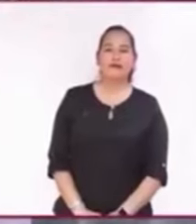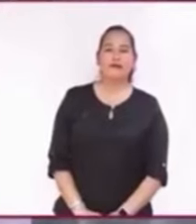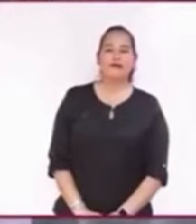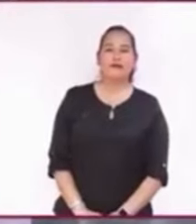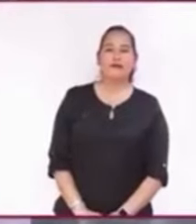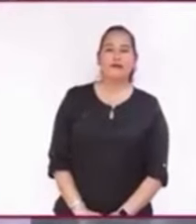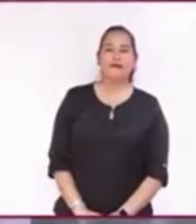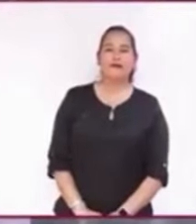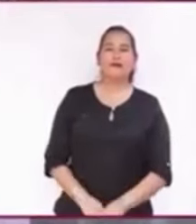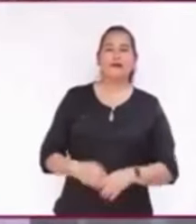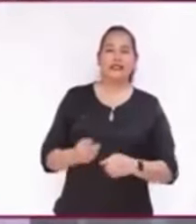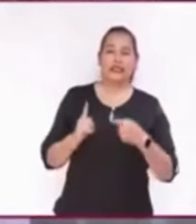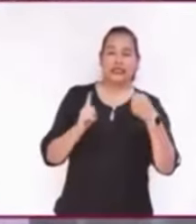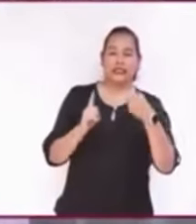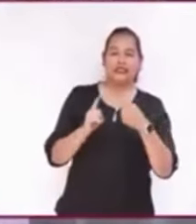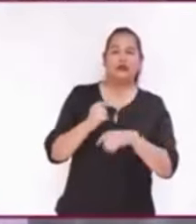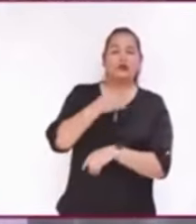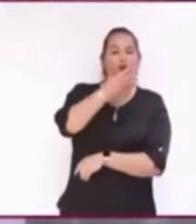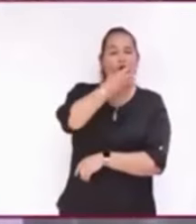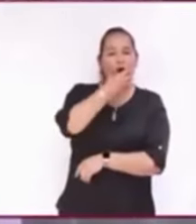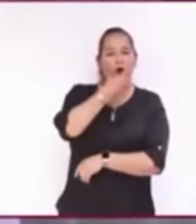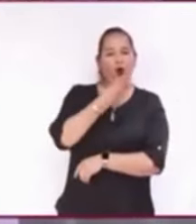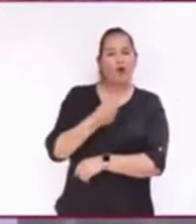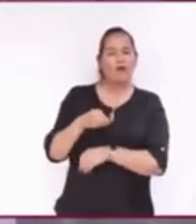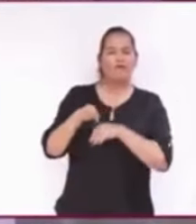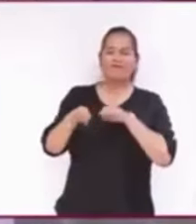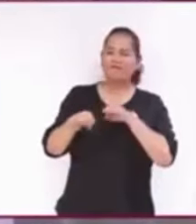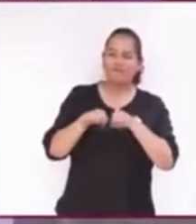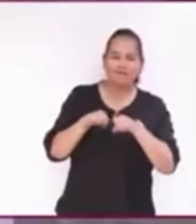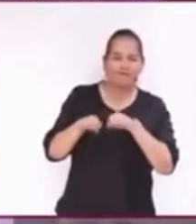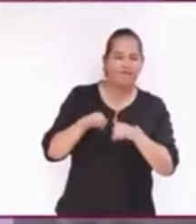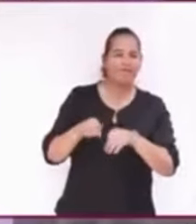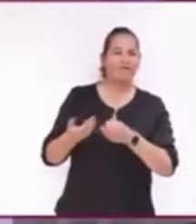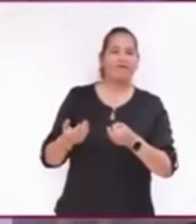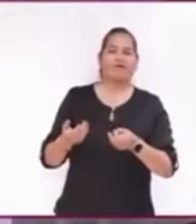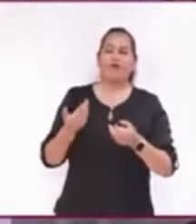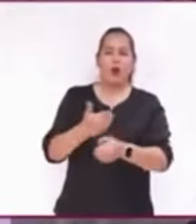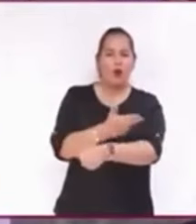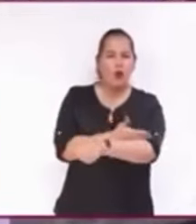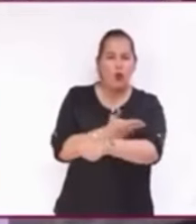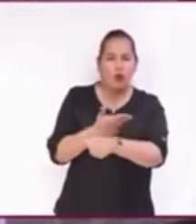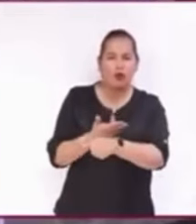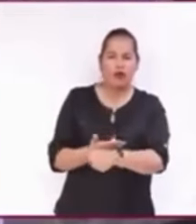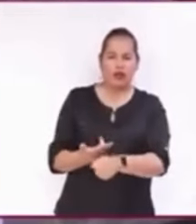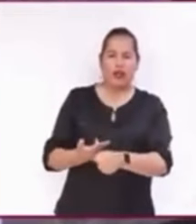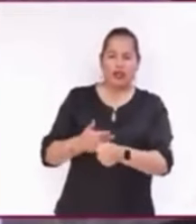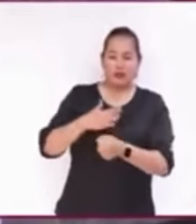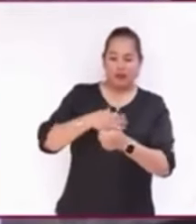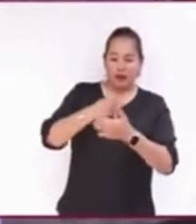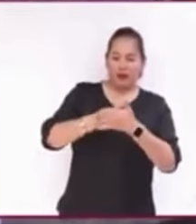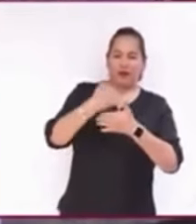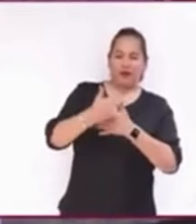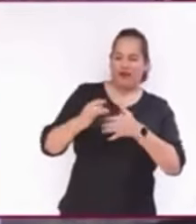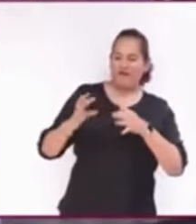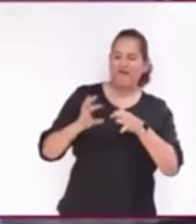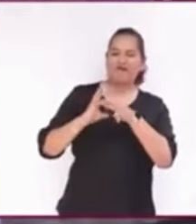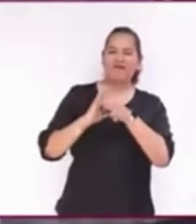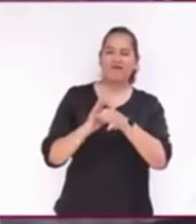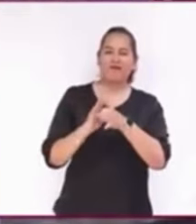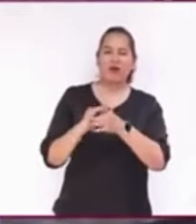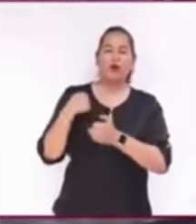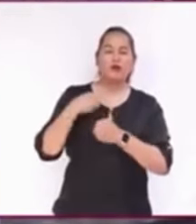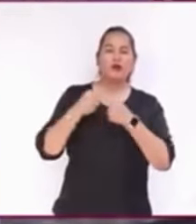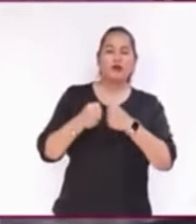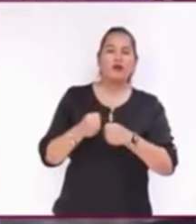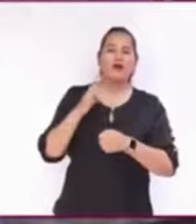Un hombre trabajador, honesto, vinculado con el proyecto. Y vamos a hacer un gran equipo cuando lleguemos